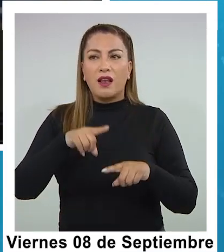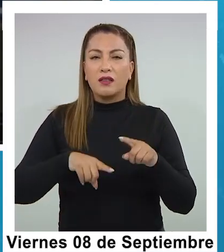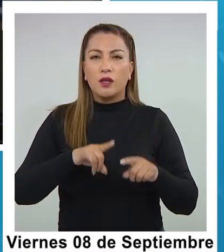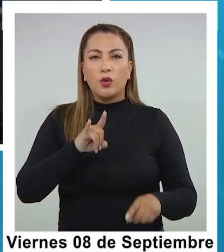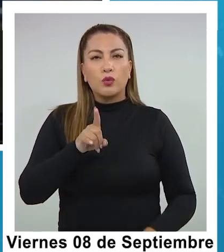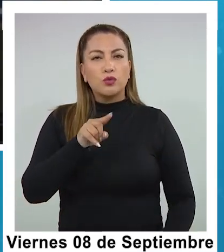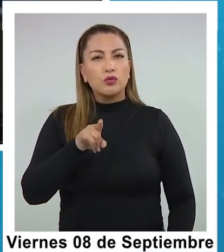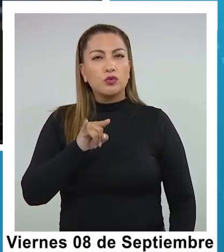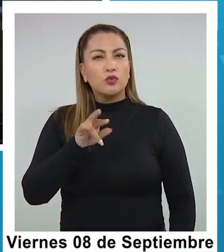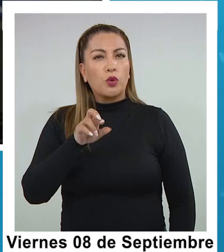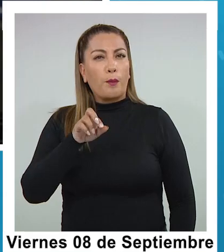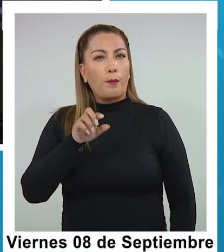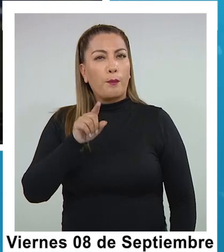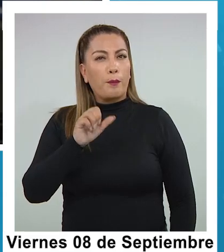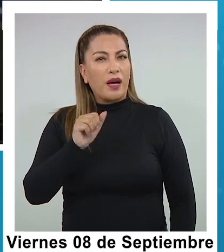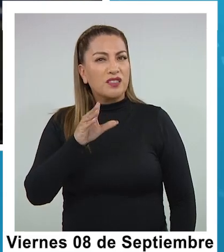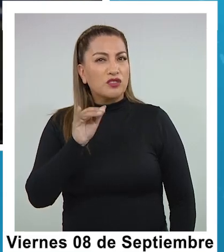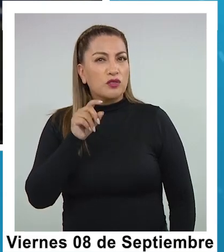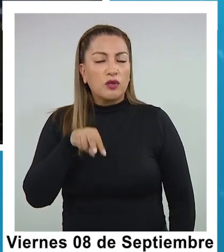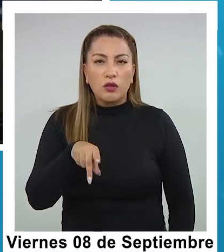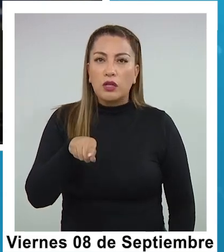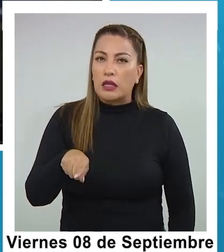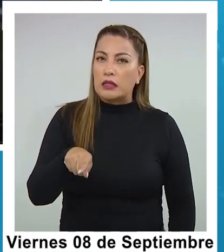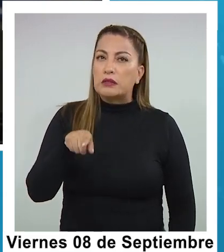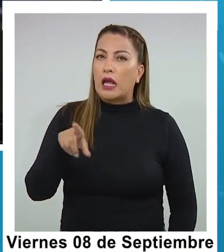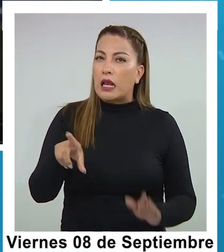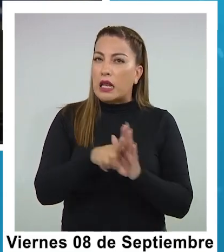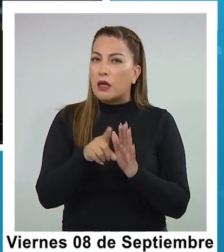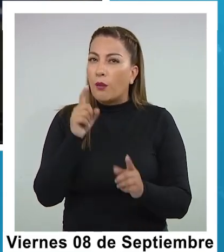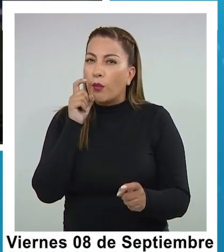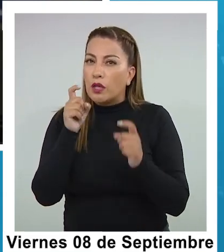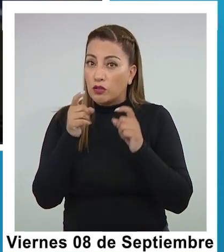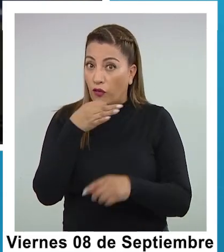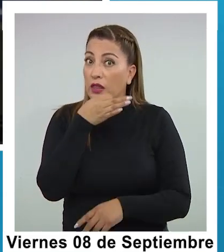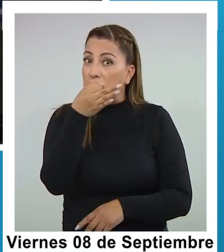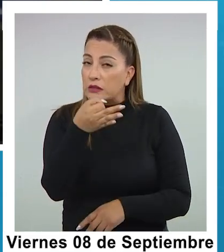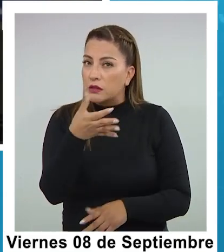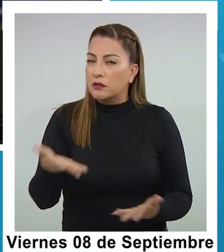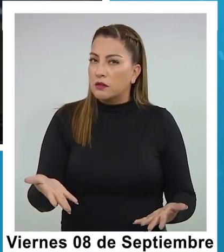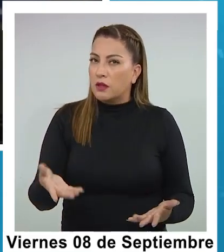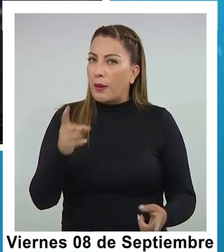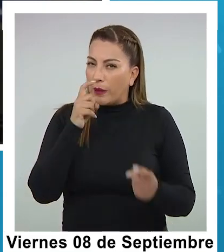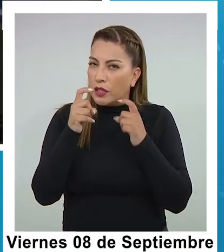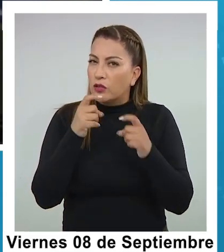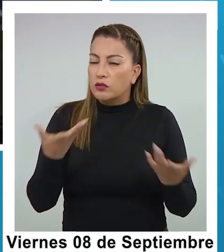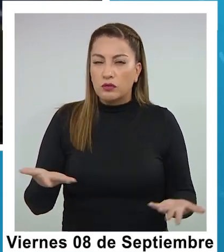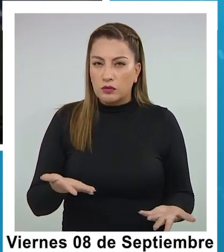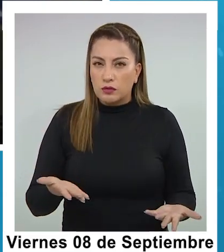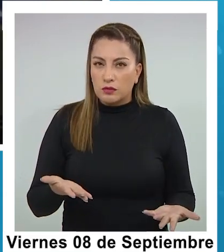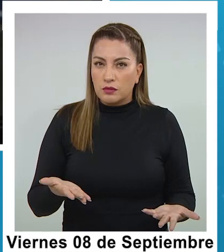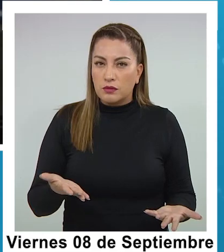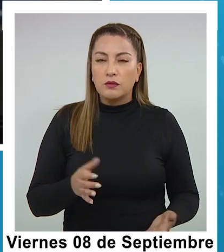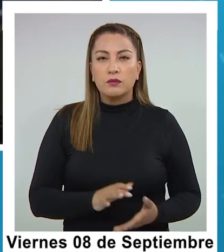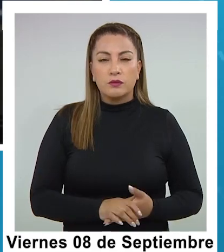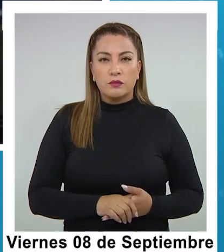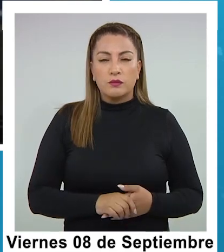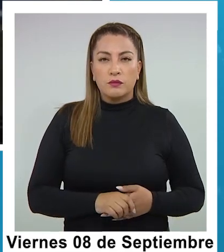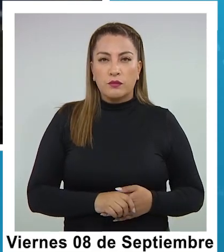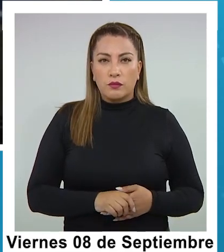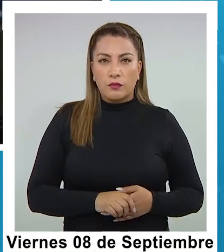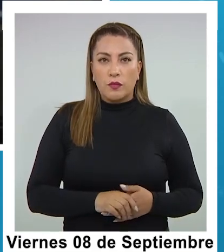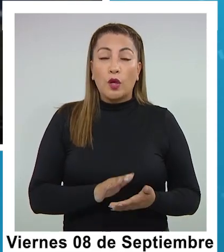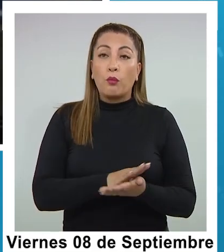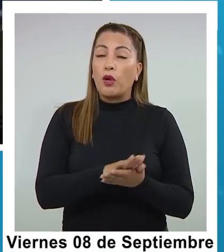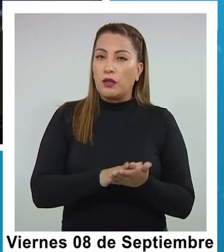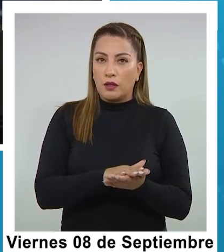porque, y fíjate que es tan peligroso, yo te voy a decir algo que es tremendamente peligroso. Se dice que si